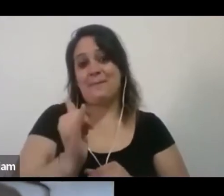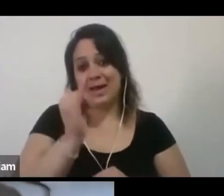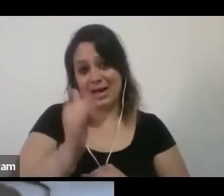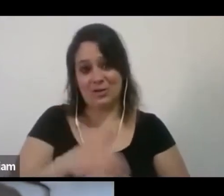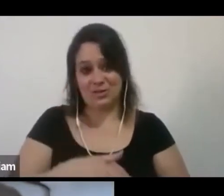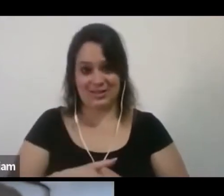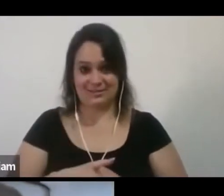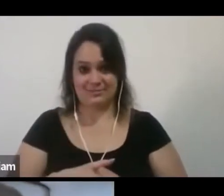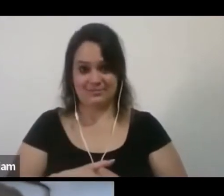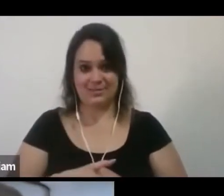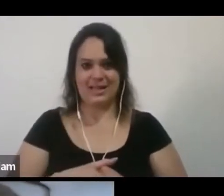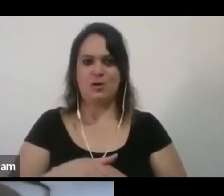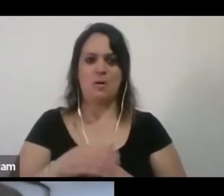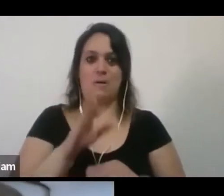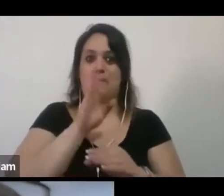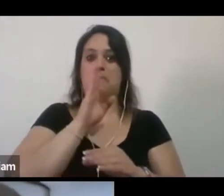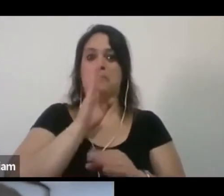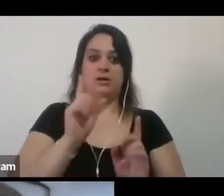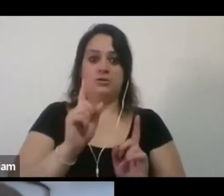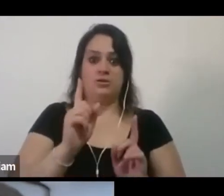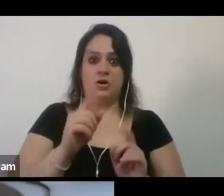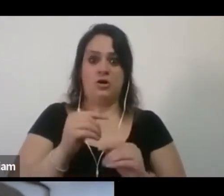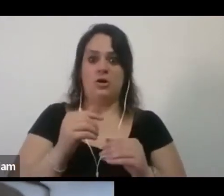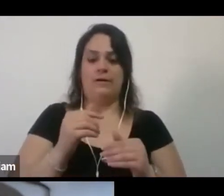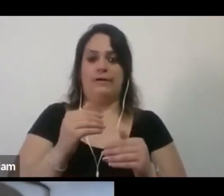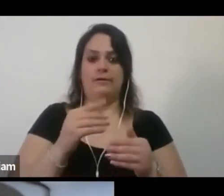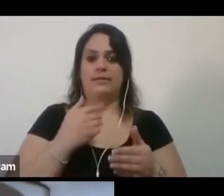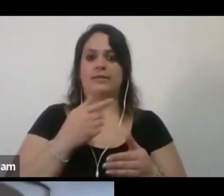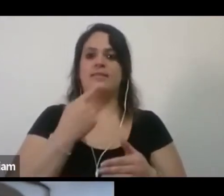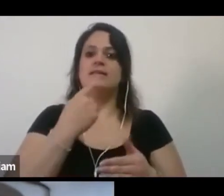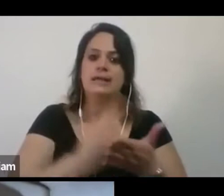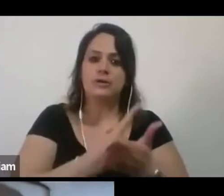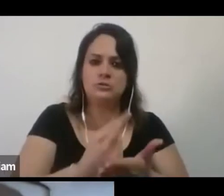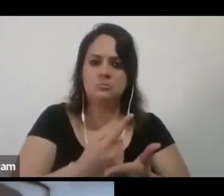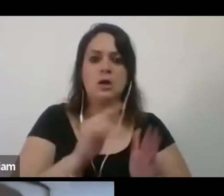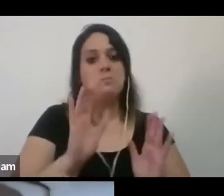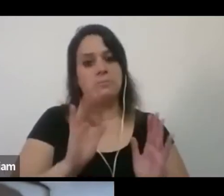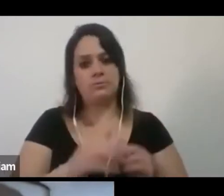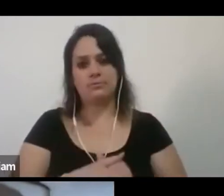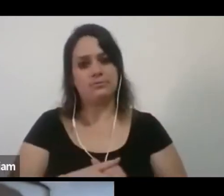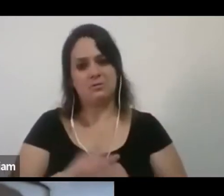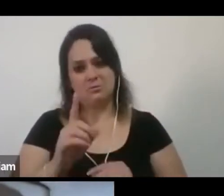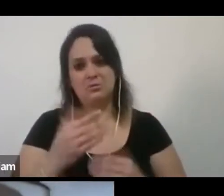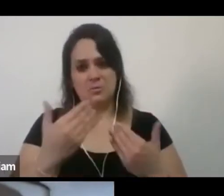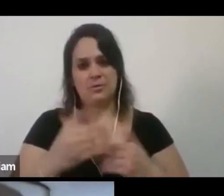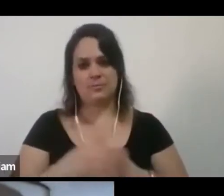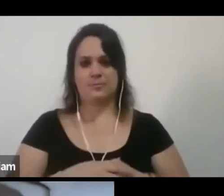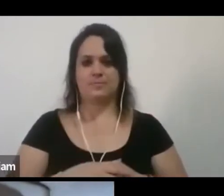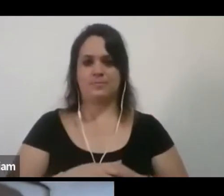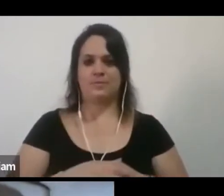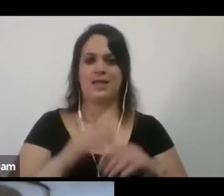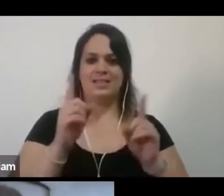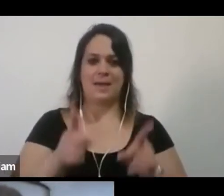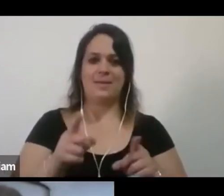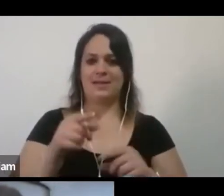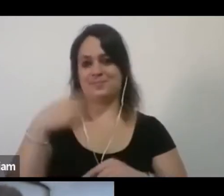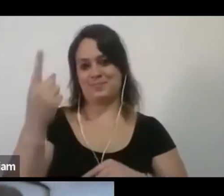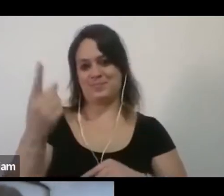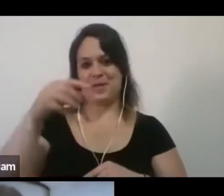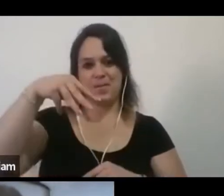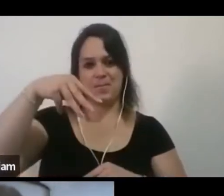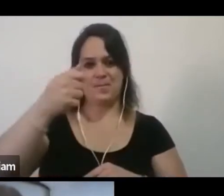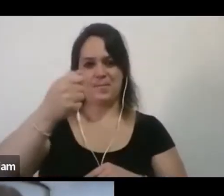No limitarse. No limitarse. Te quería consultar, Mariela, porque ustedes nos cuentan de un montón